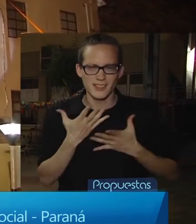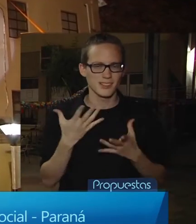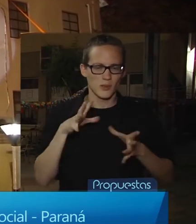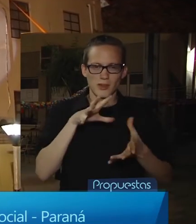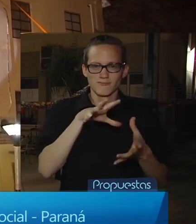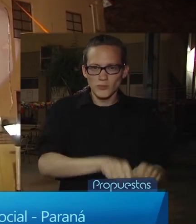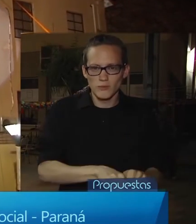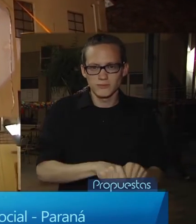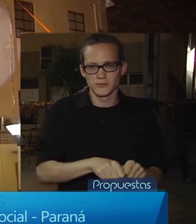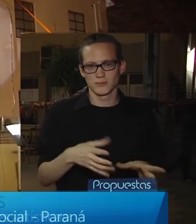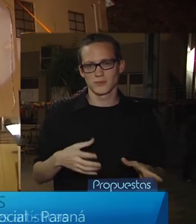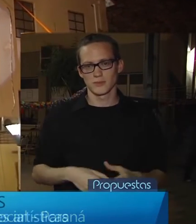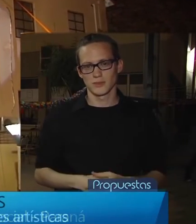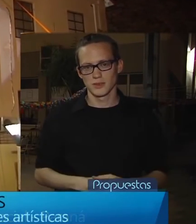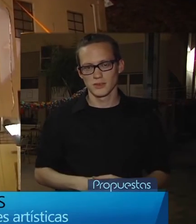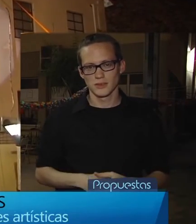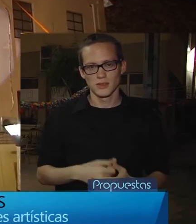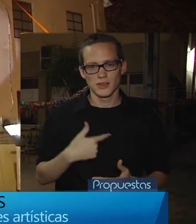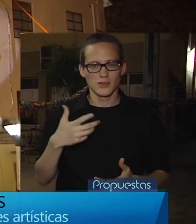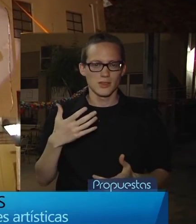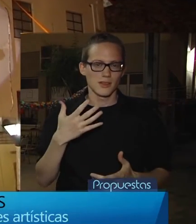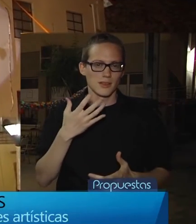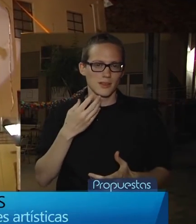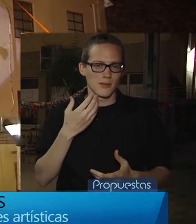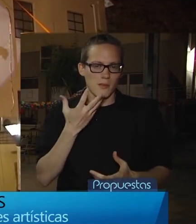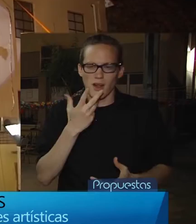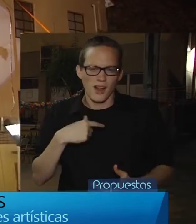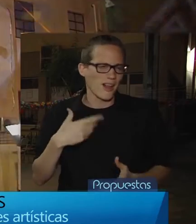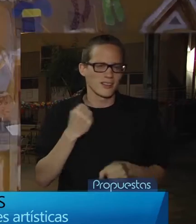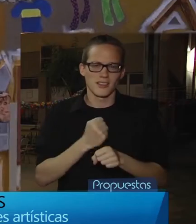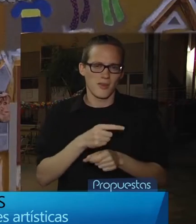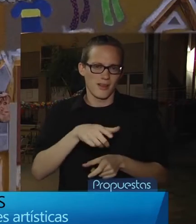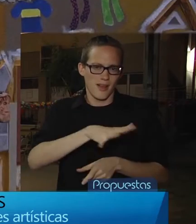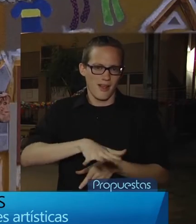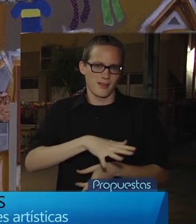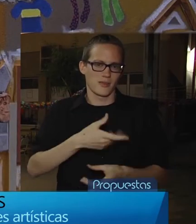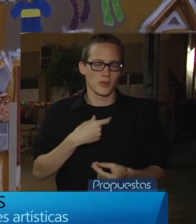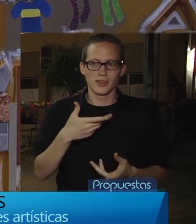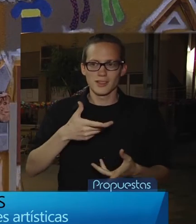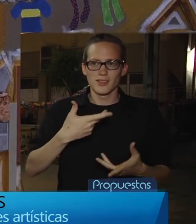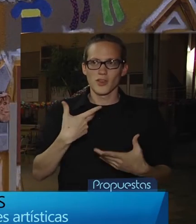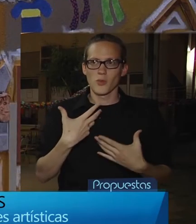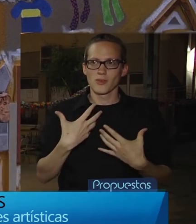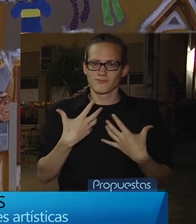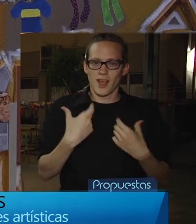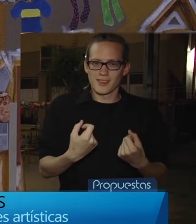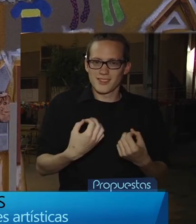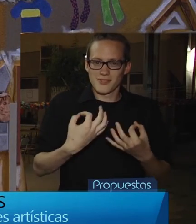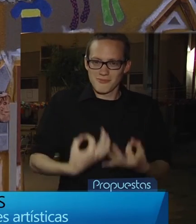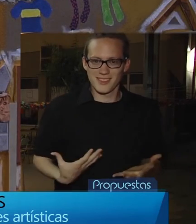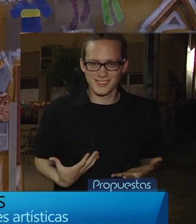la quieren, los estudiantes se la apropian. Entonces es muy lindo trabajar acá porque es un